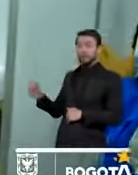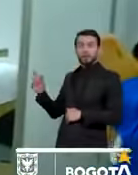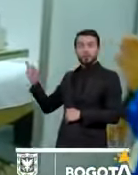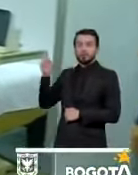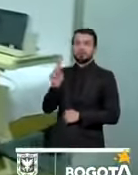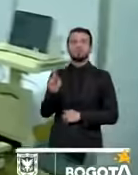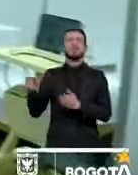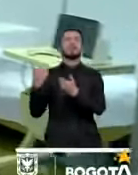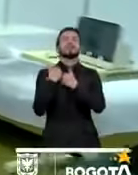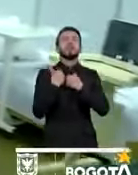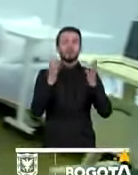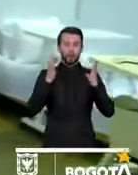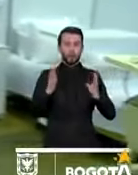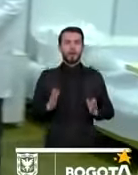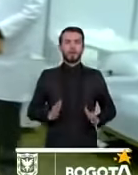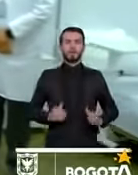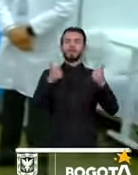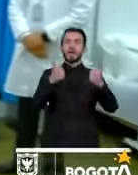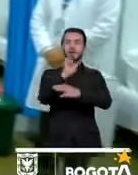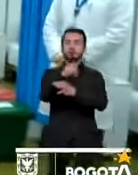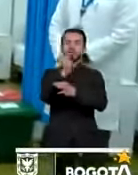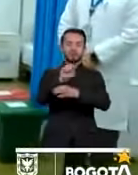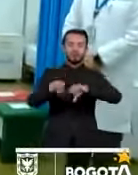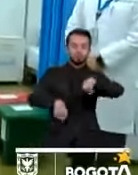por su trabajo, muchas gracias.